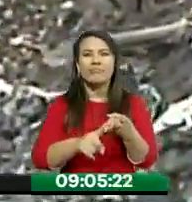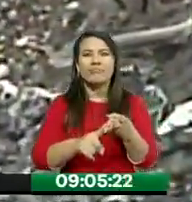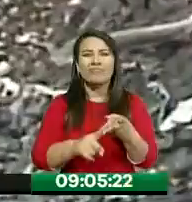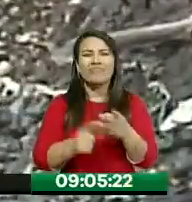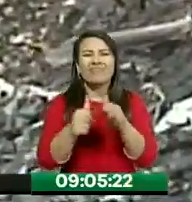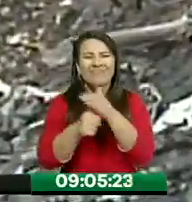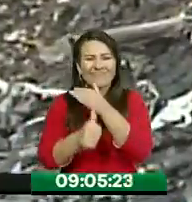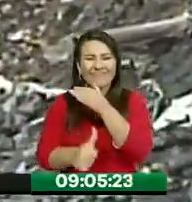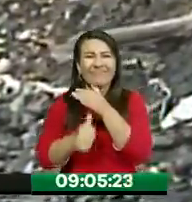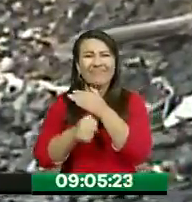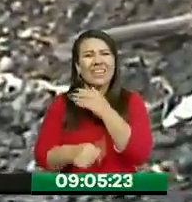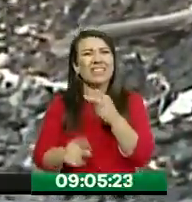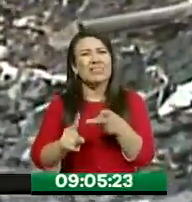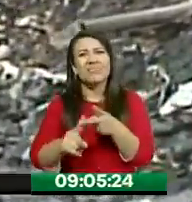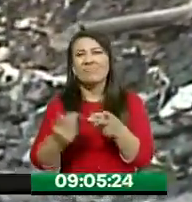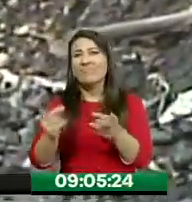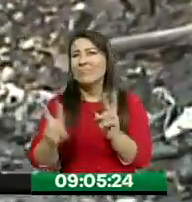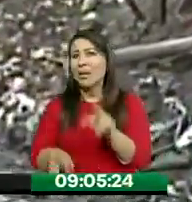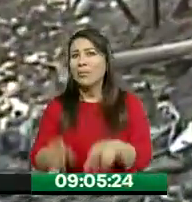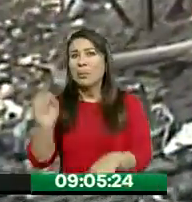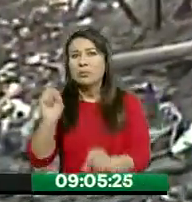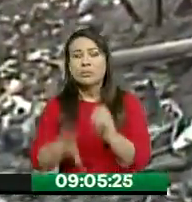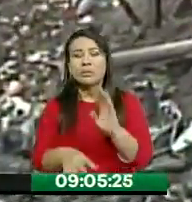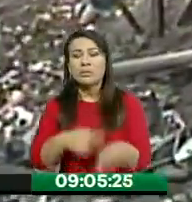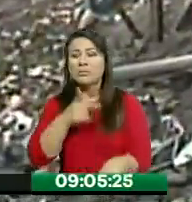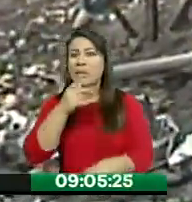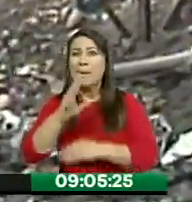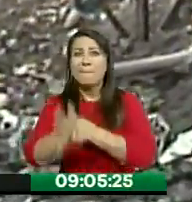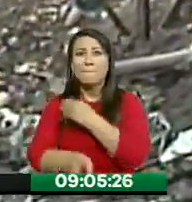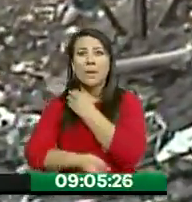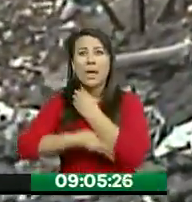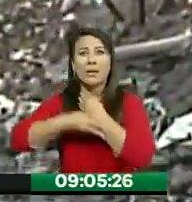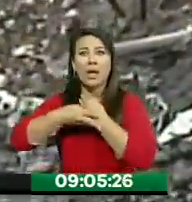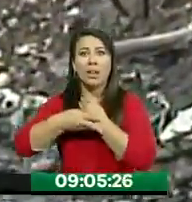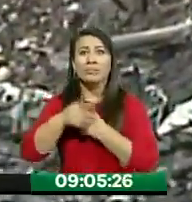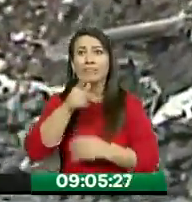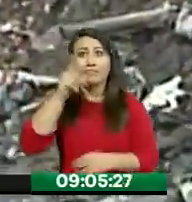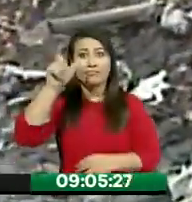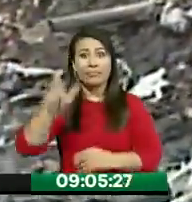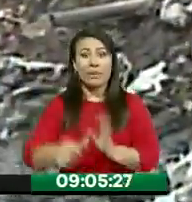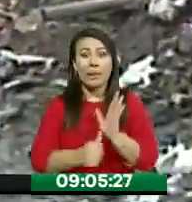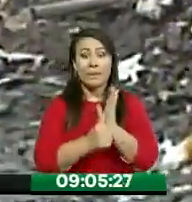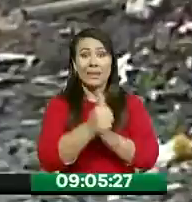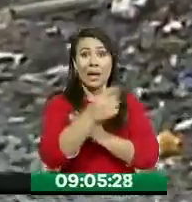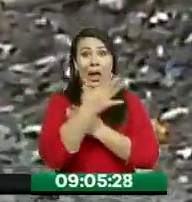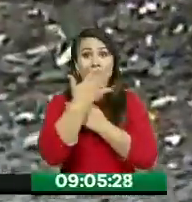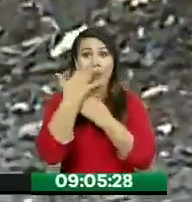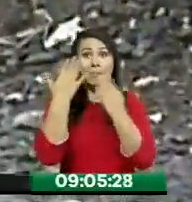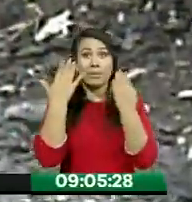planificar y cometer delito de contrabando. Informó Julio César Saona.